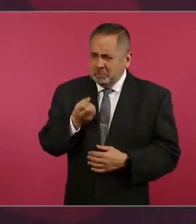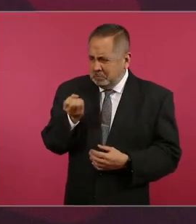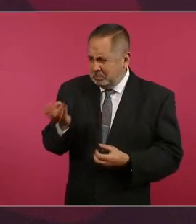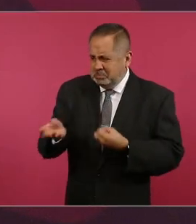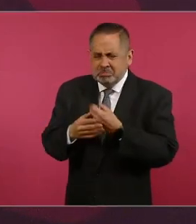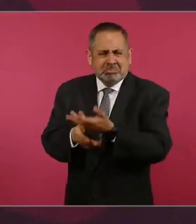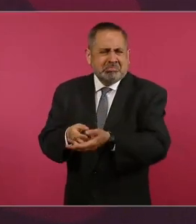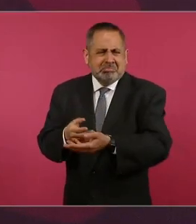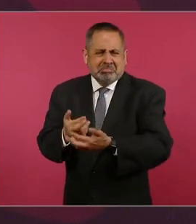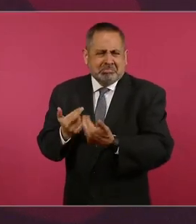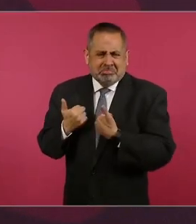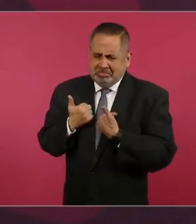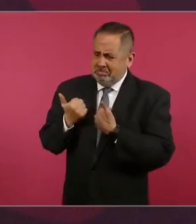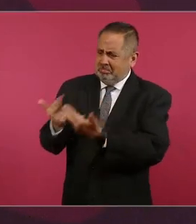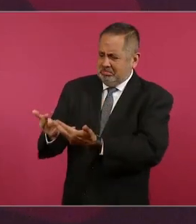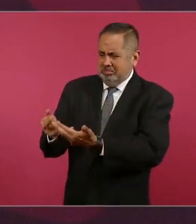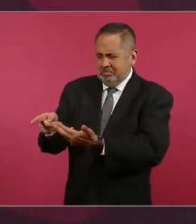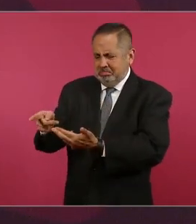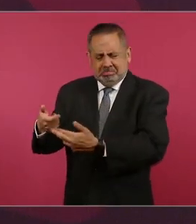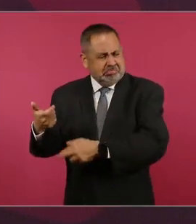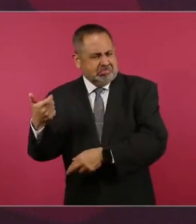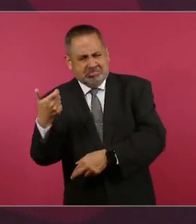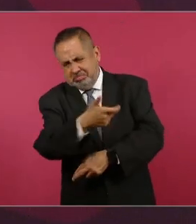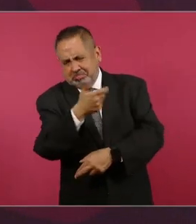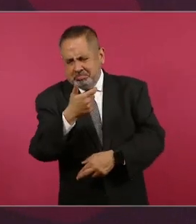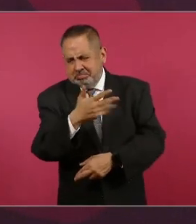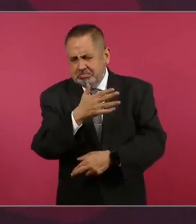parte de